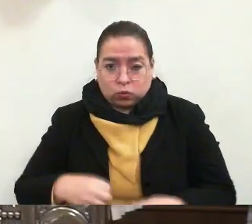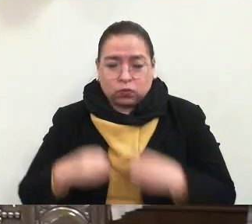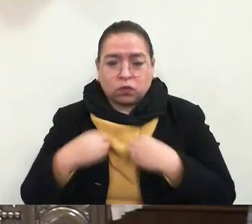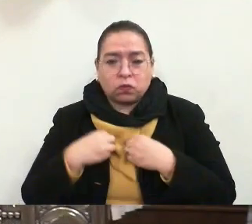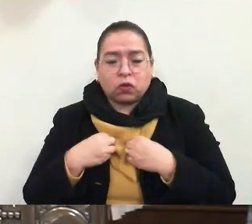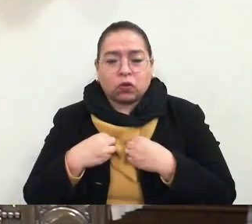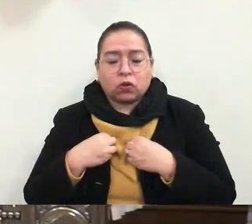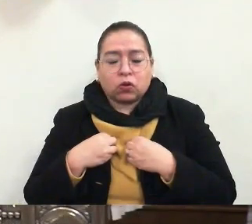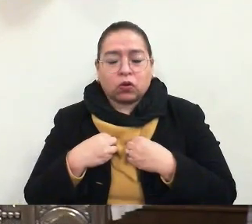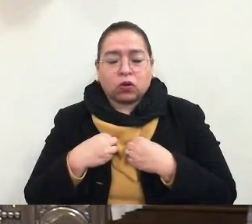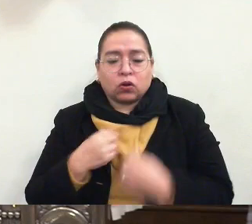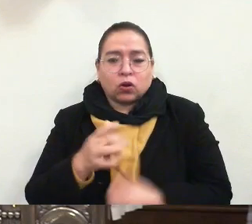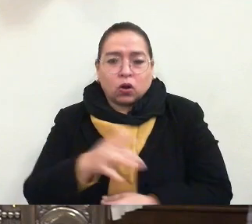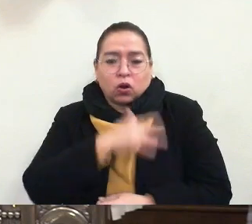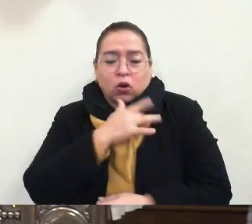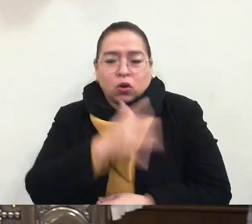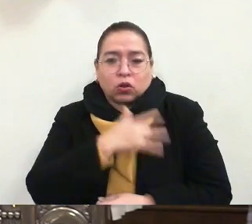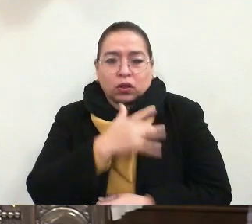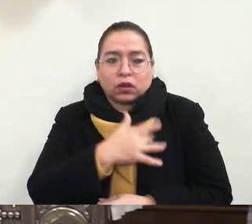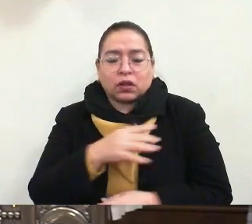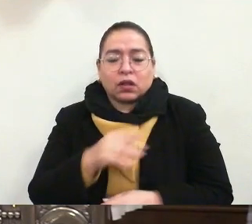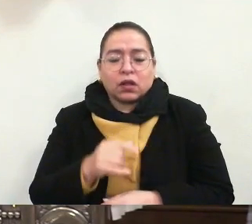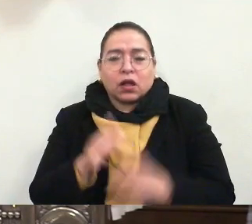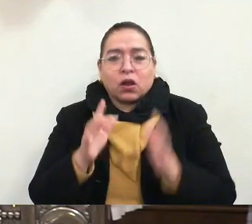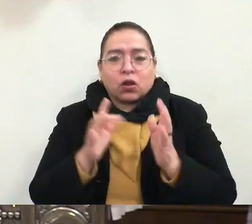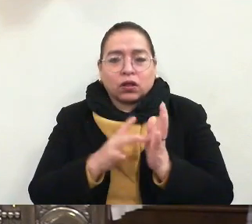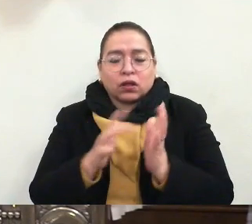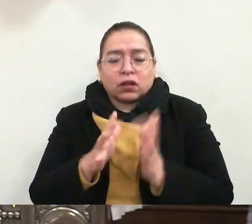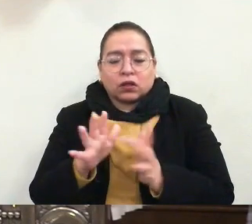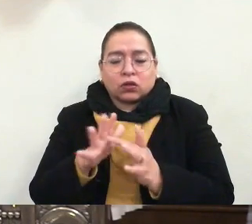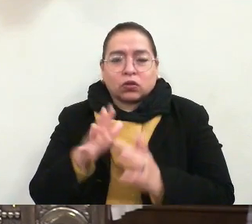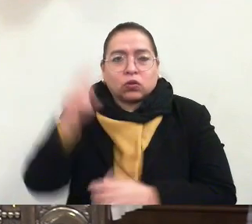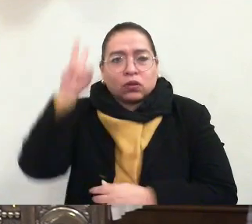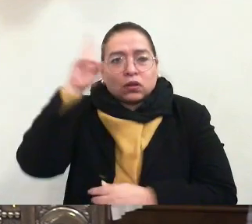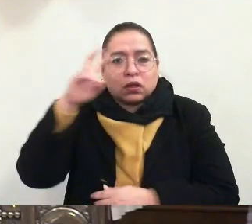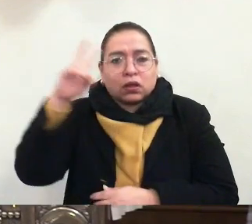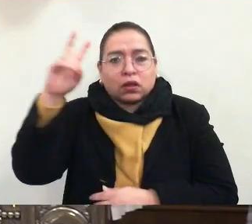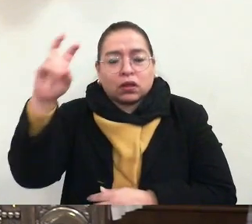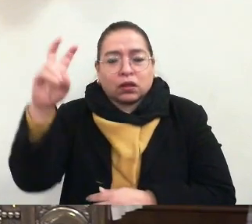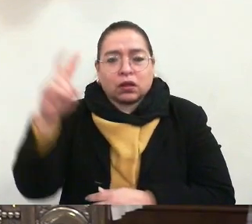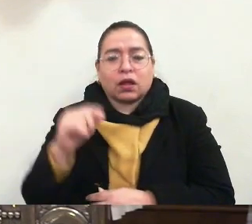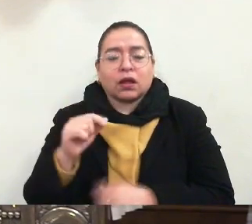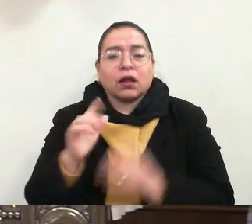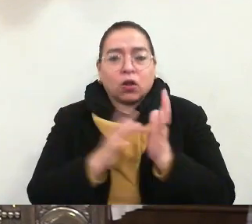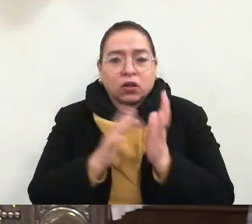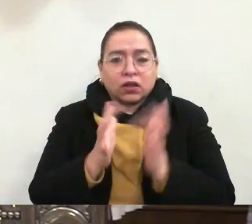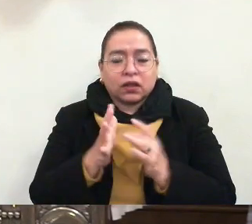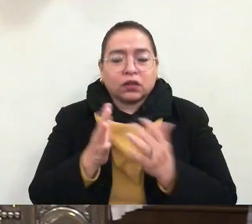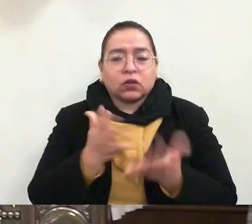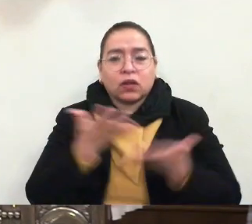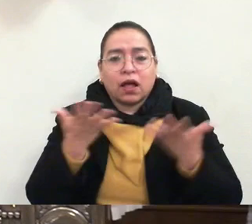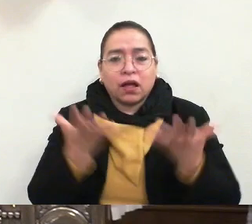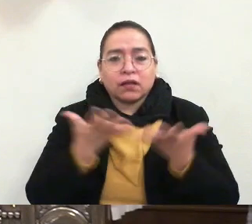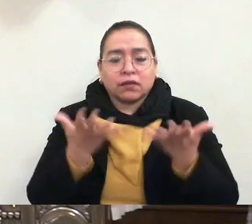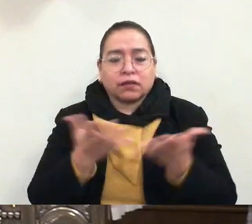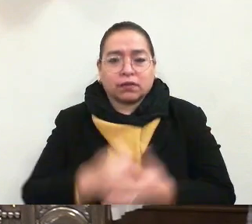sentimientos, sus sueños, sus acciones.